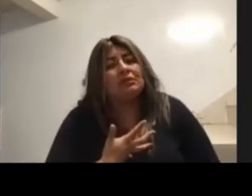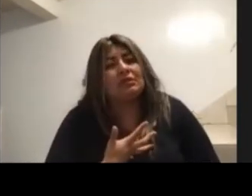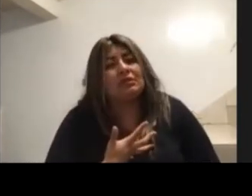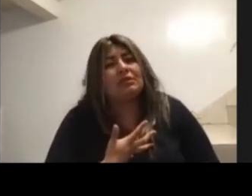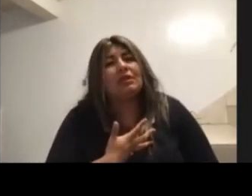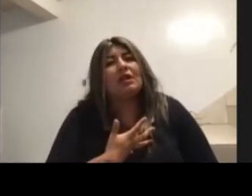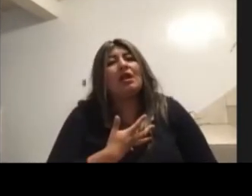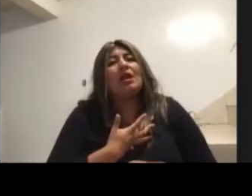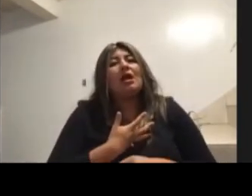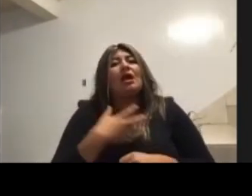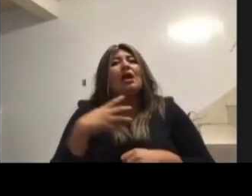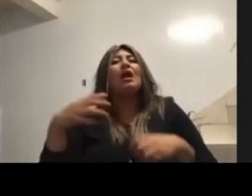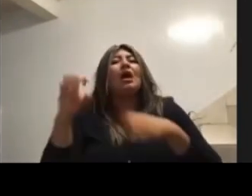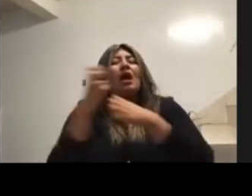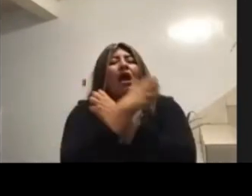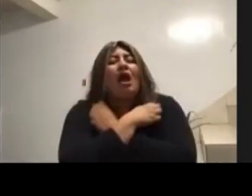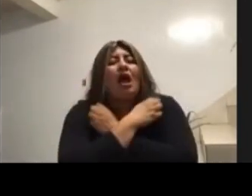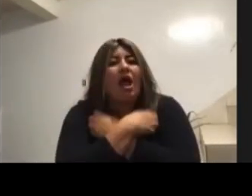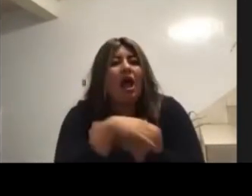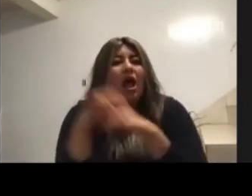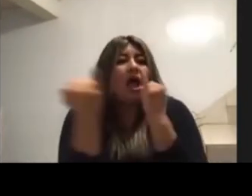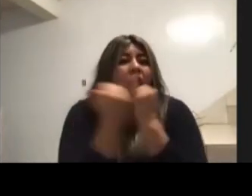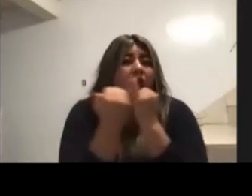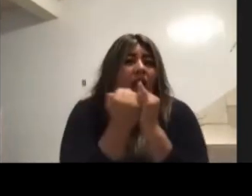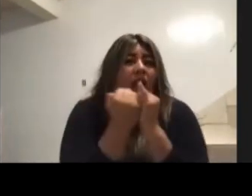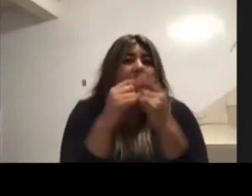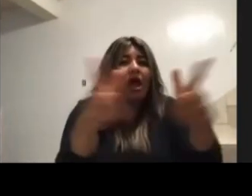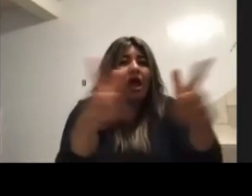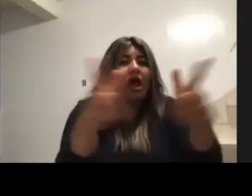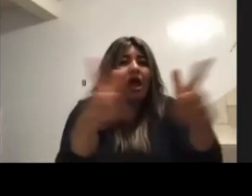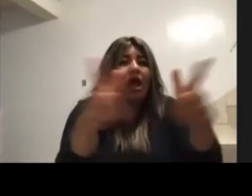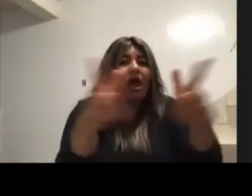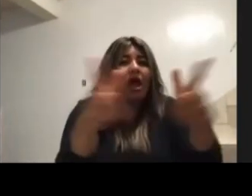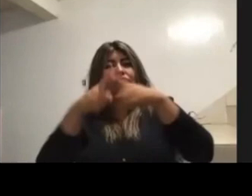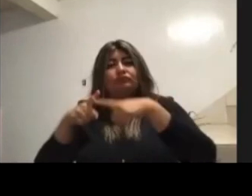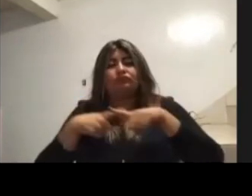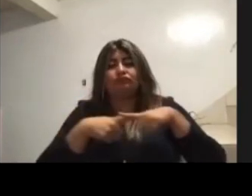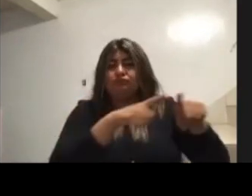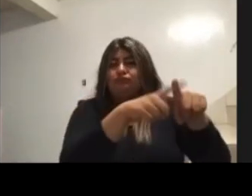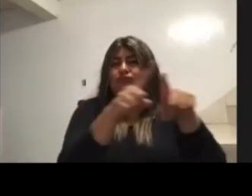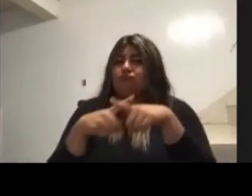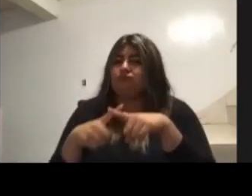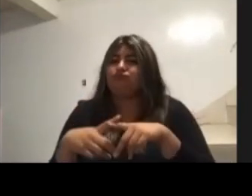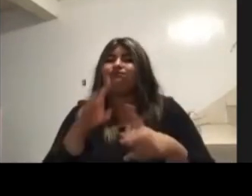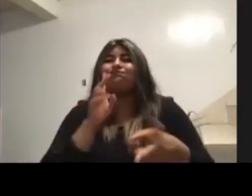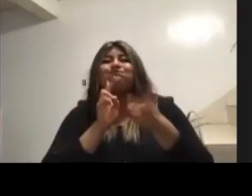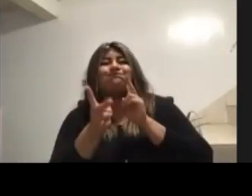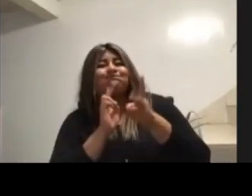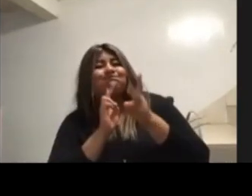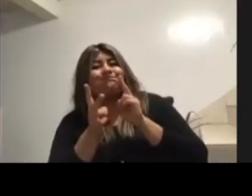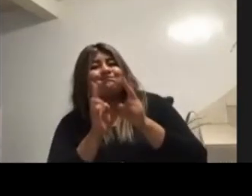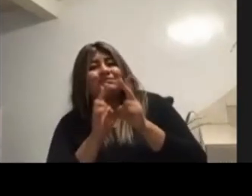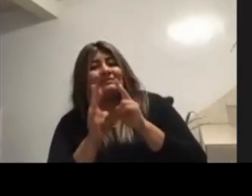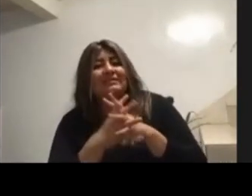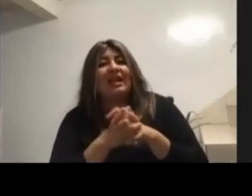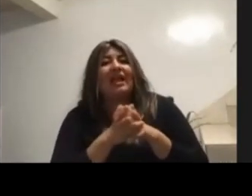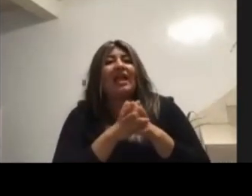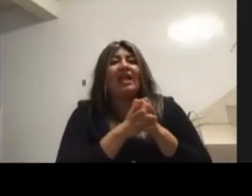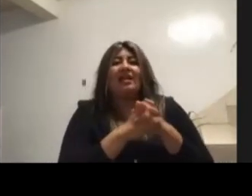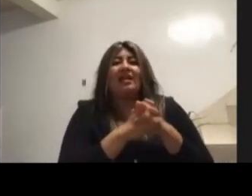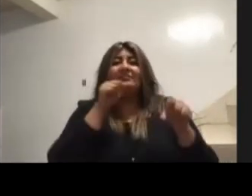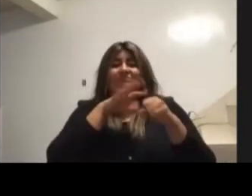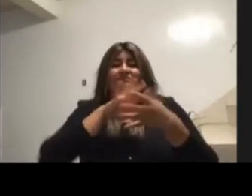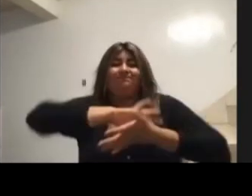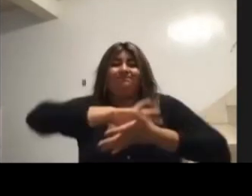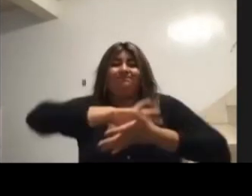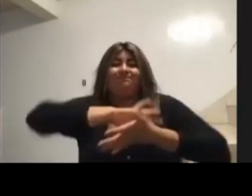pero que son para grupos distintos, estamos hablando de sistemas de segregación. Lo siento mucho, pero